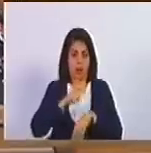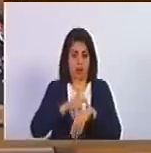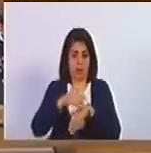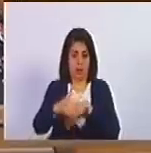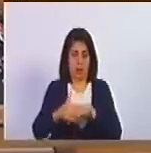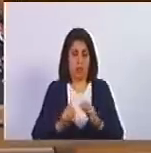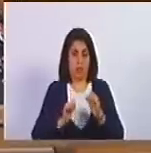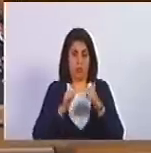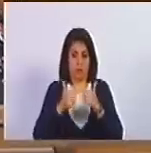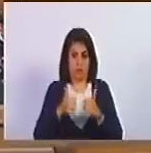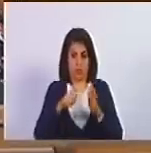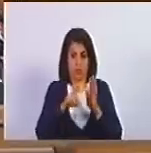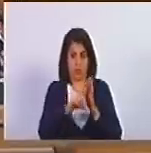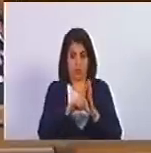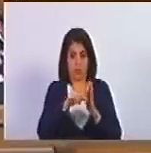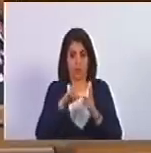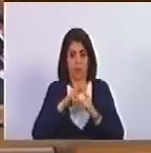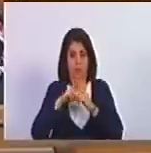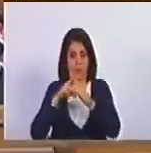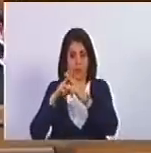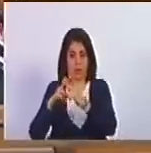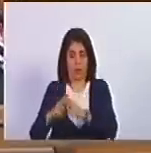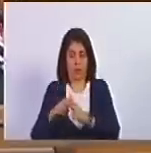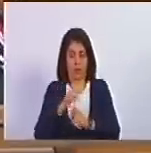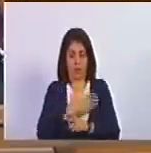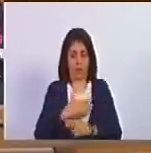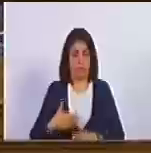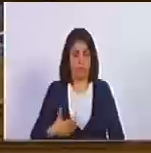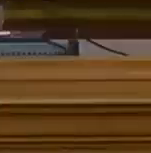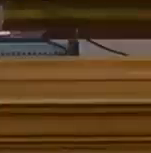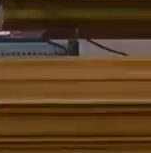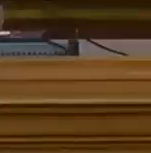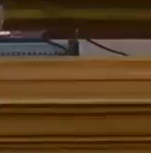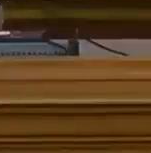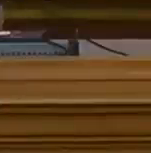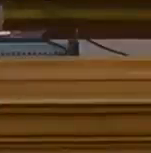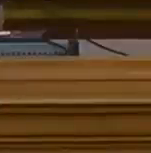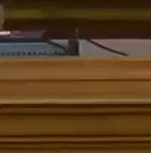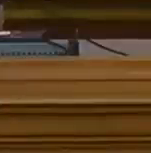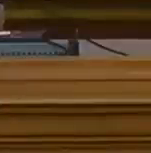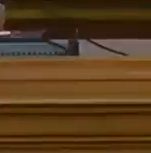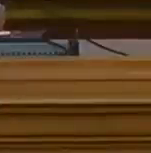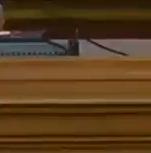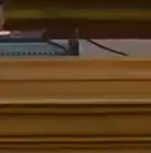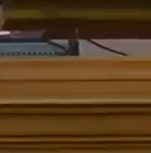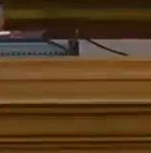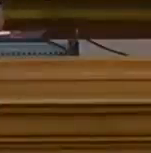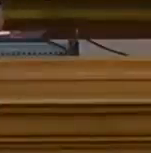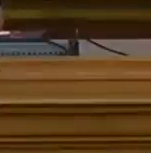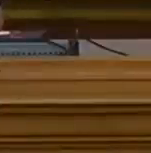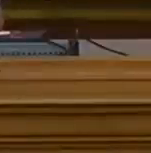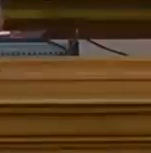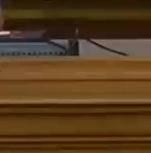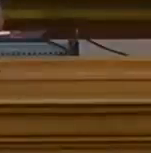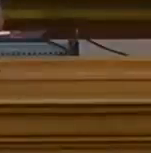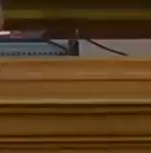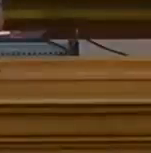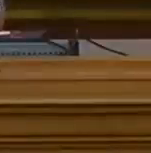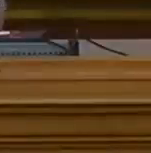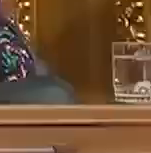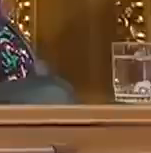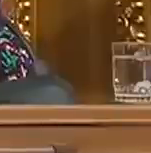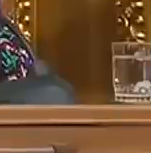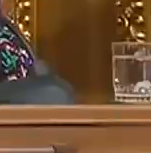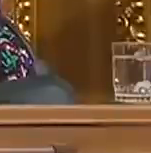de la emisión del instrumento crediticio. Esto, señor presidente. En consideración al artículo. Aprobado.